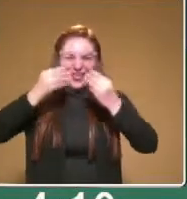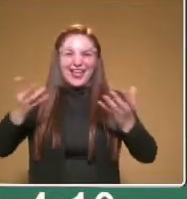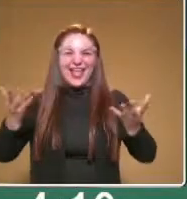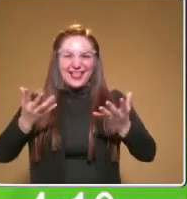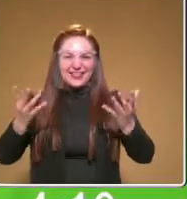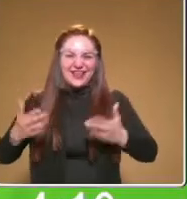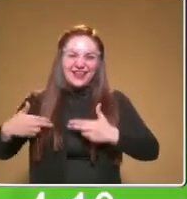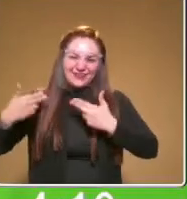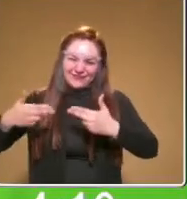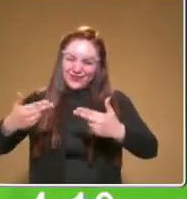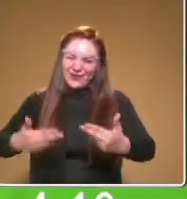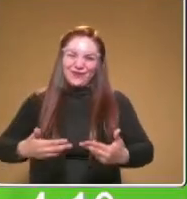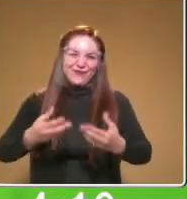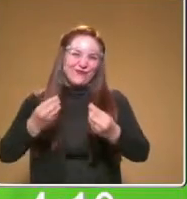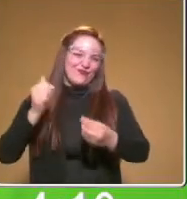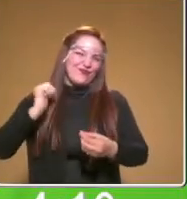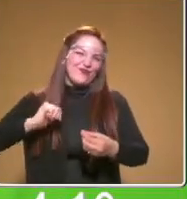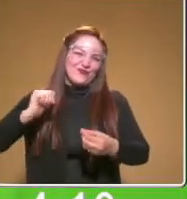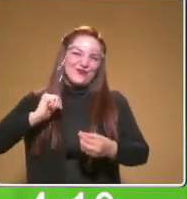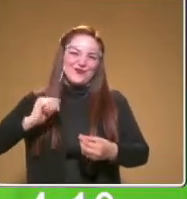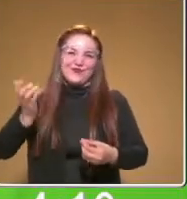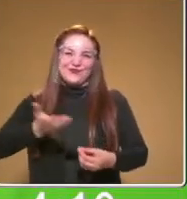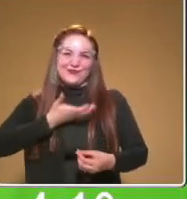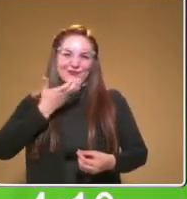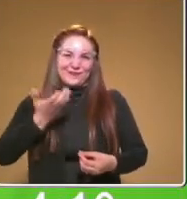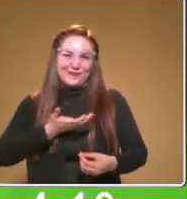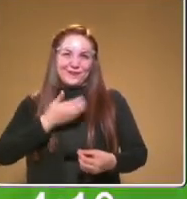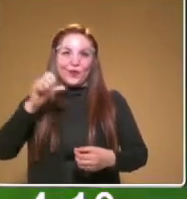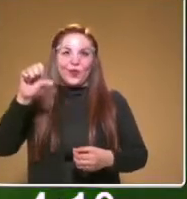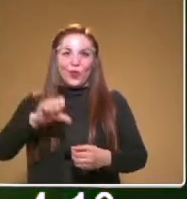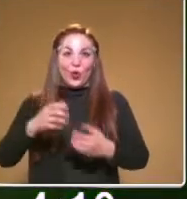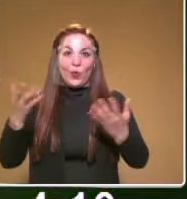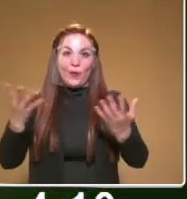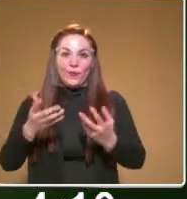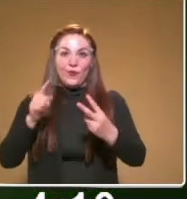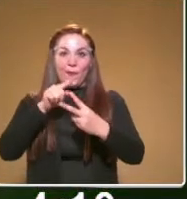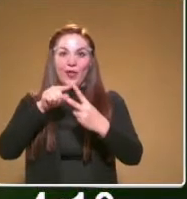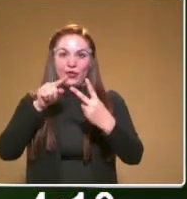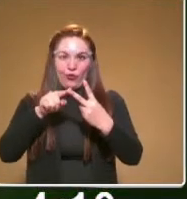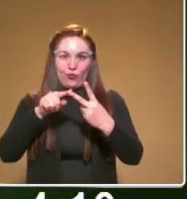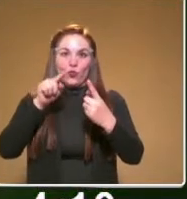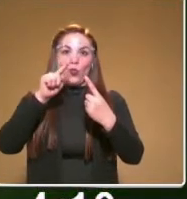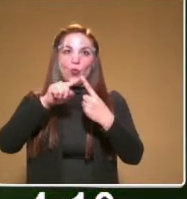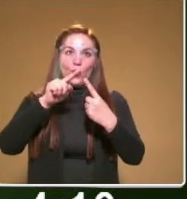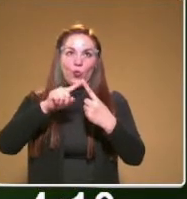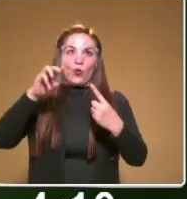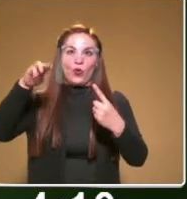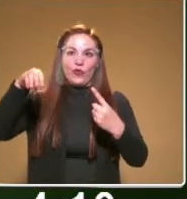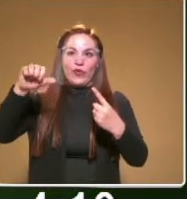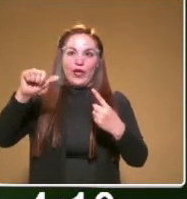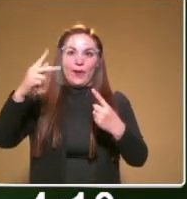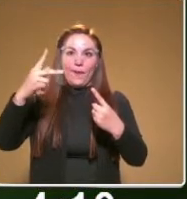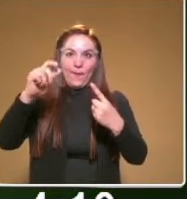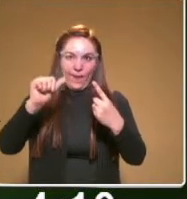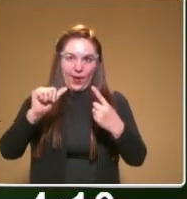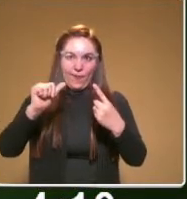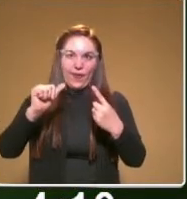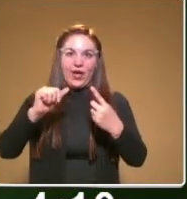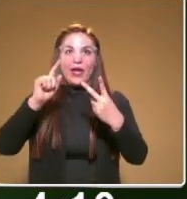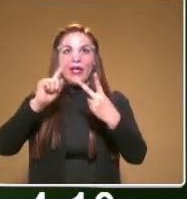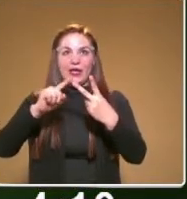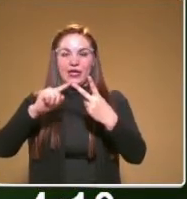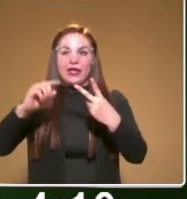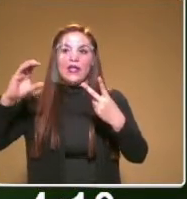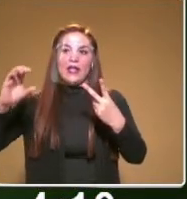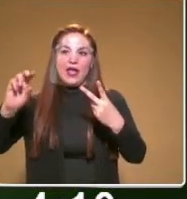a ver aquí las características del mapa y del cuadro. Y te sugerimos ir tomando nota porque para la siguiente clase te van a ser también de utilidad.